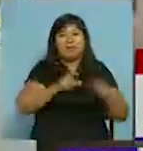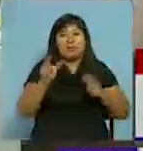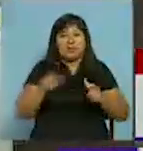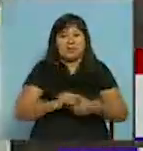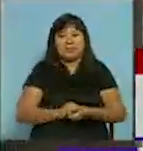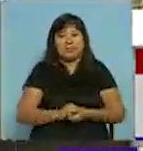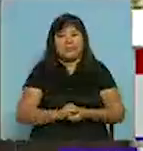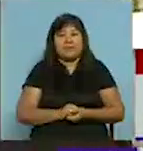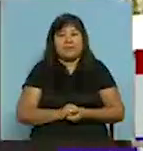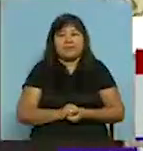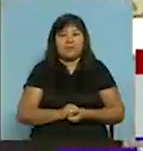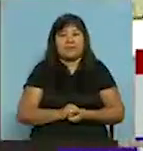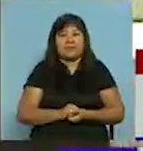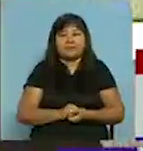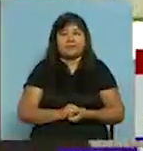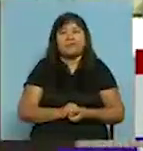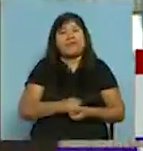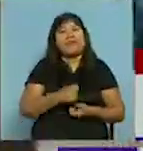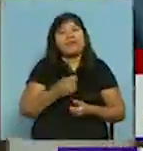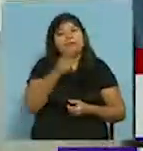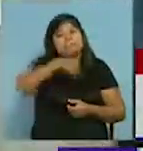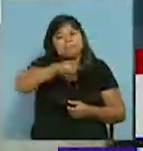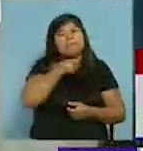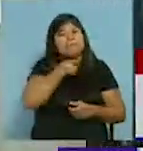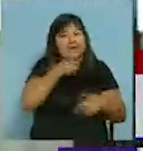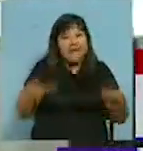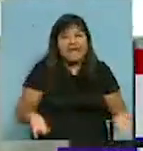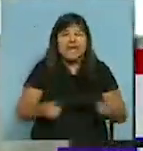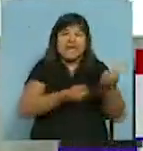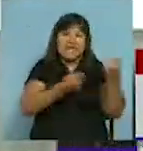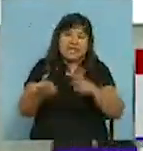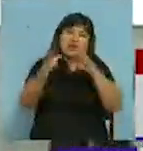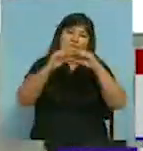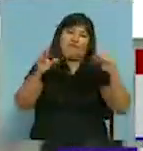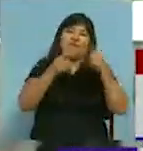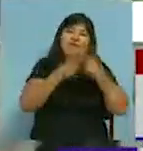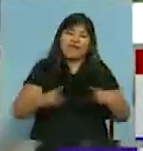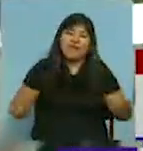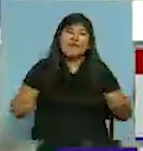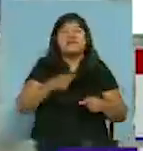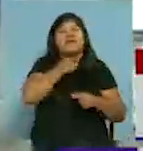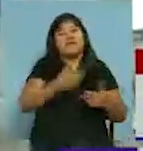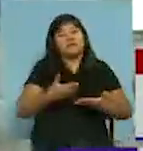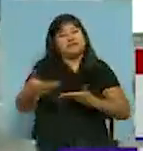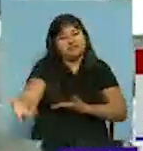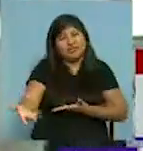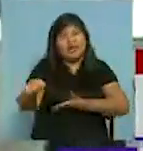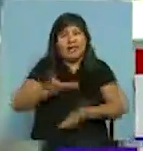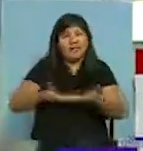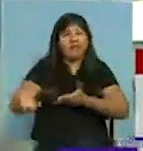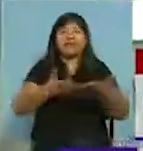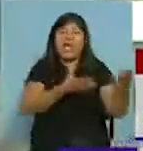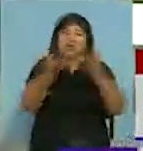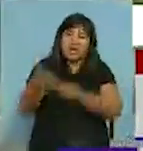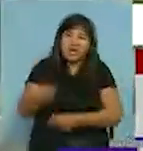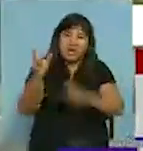queriendo dar como me dijeron ellos una navidad diferente una navidad sirviendo y ayudando al próximo no